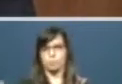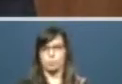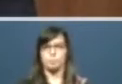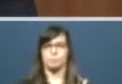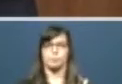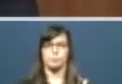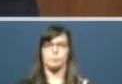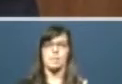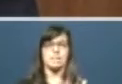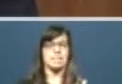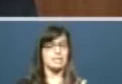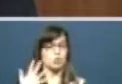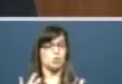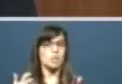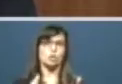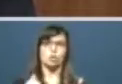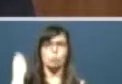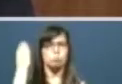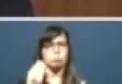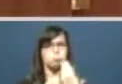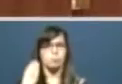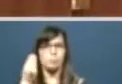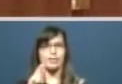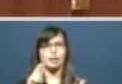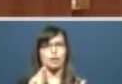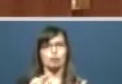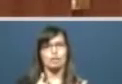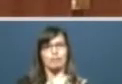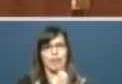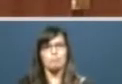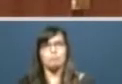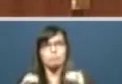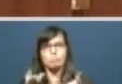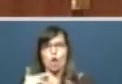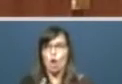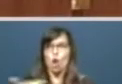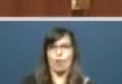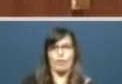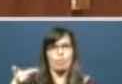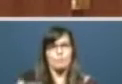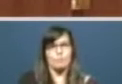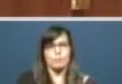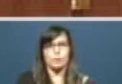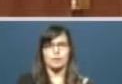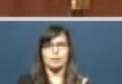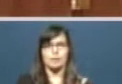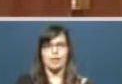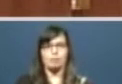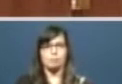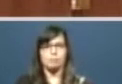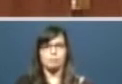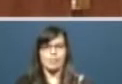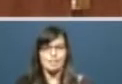creo que enviaríamos una excelente y oportuna señal de confianza sobre el gran potencial de nuestra industria